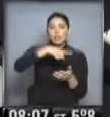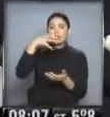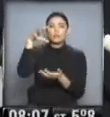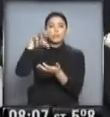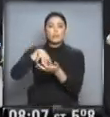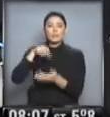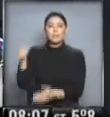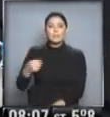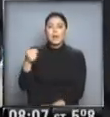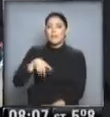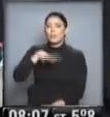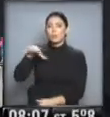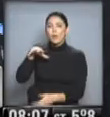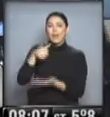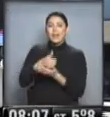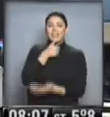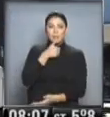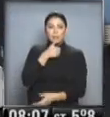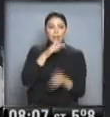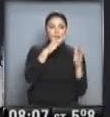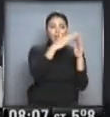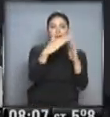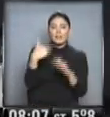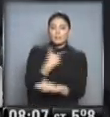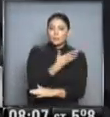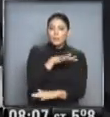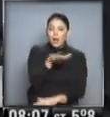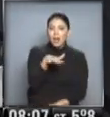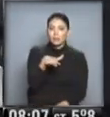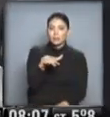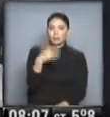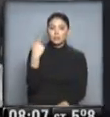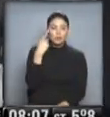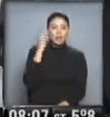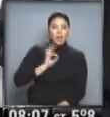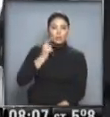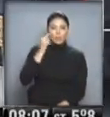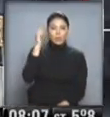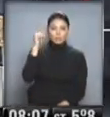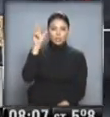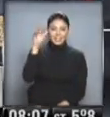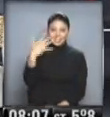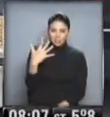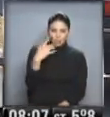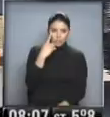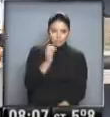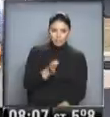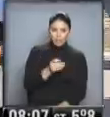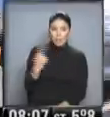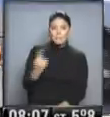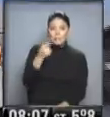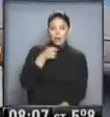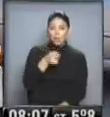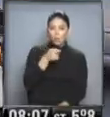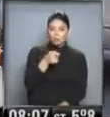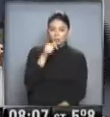de Banfi, la brigada de Quilmes, son rodeados de casas de barrio. Nosotros todo esto lo reconocimos en el año 85, cuando el primer juicio